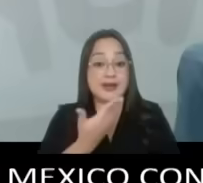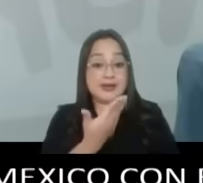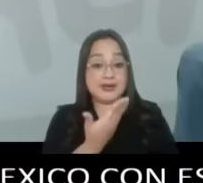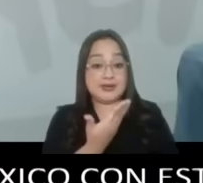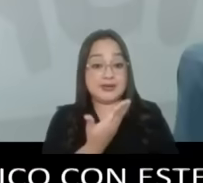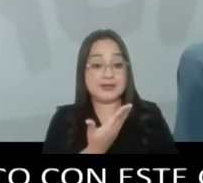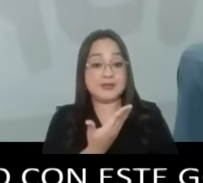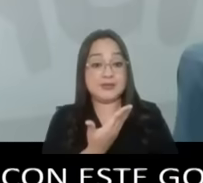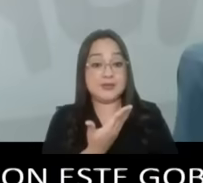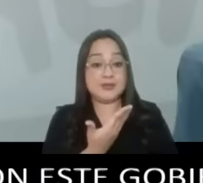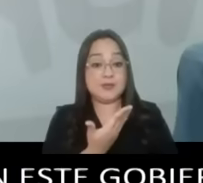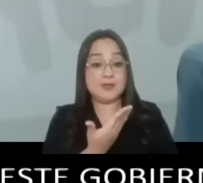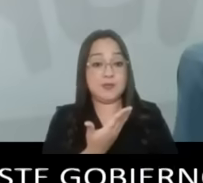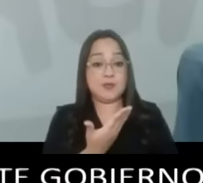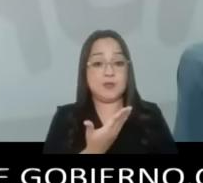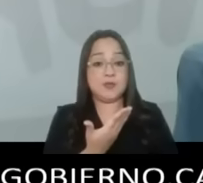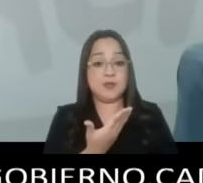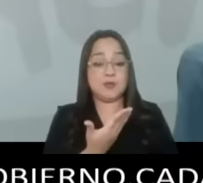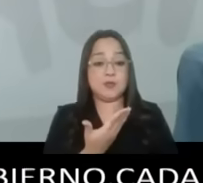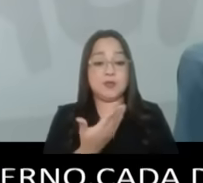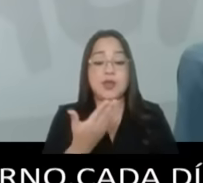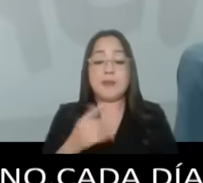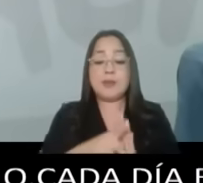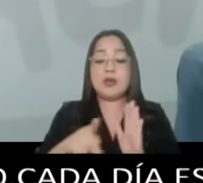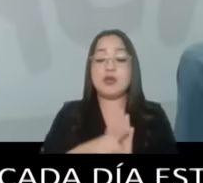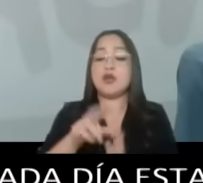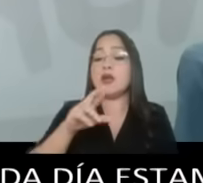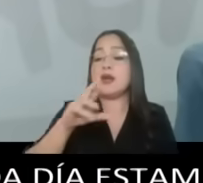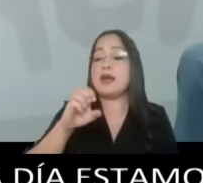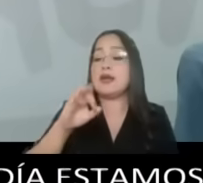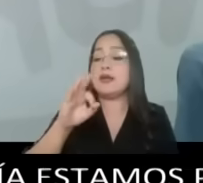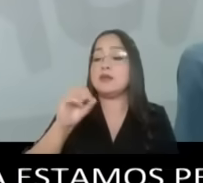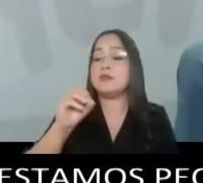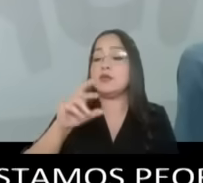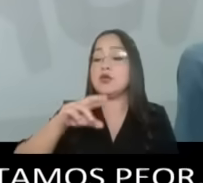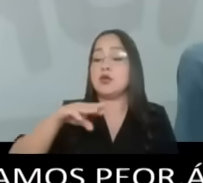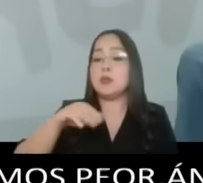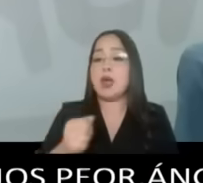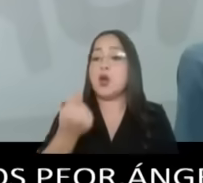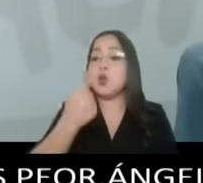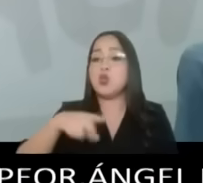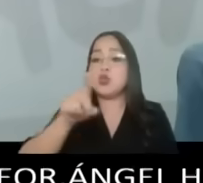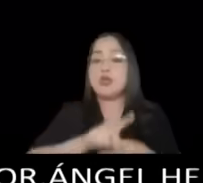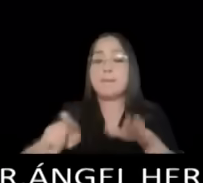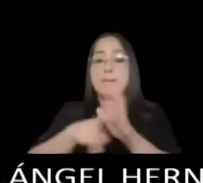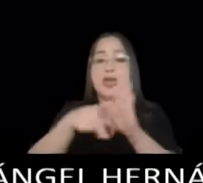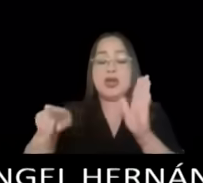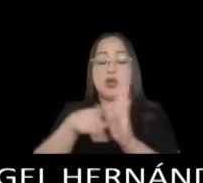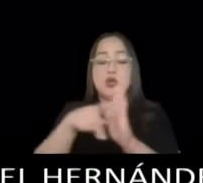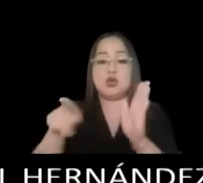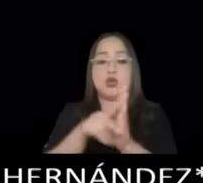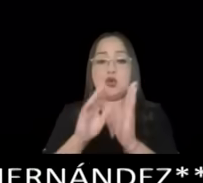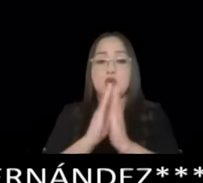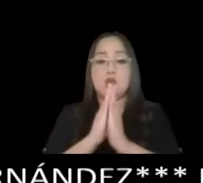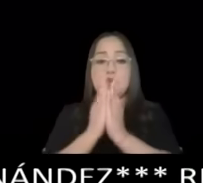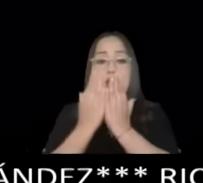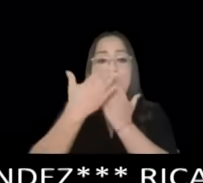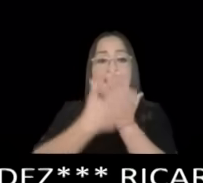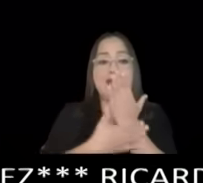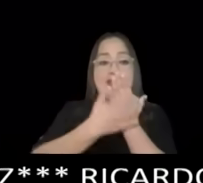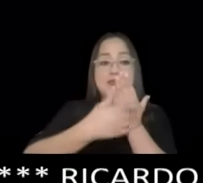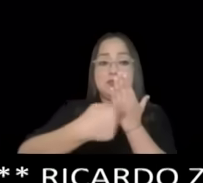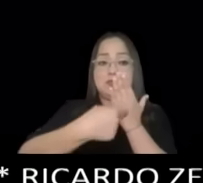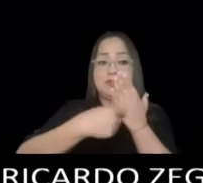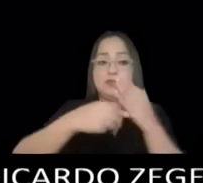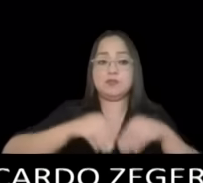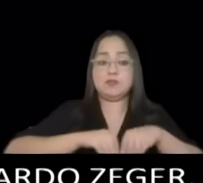ante toda esta serie de señalamientos que se le habían hecho, lo cual asegura que no tienen sustento. Muchas gracias, Felicitos Trujillo, gracias por el comentario y